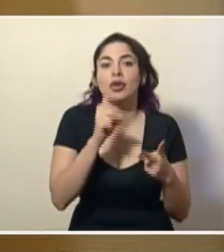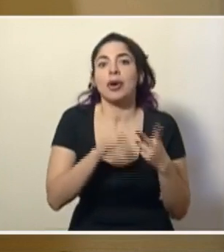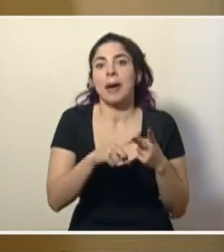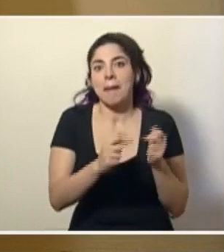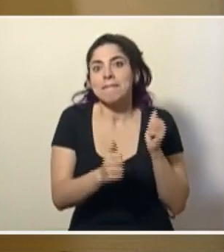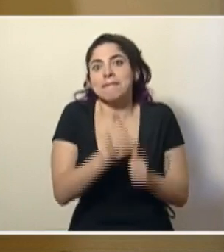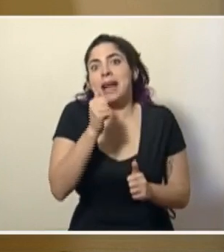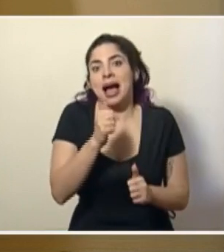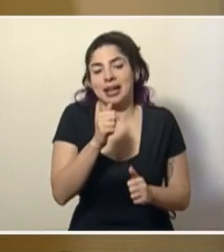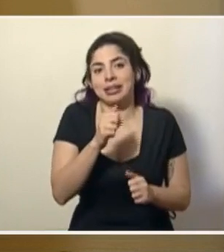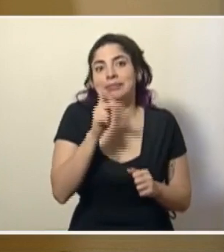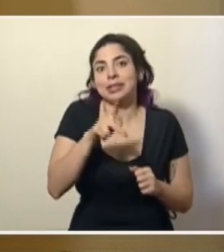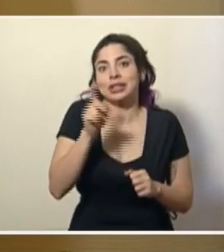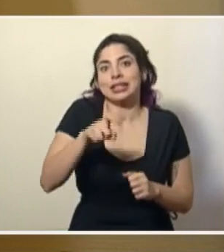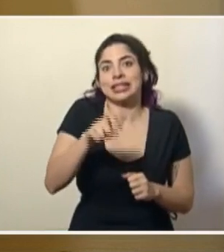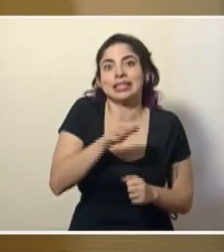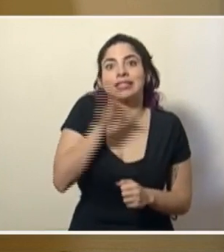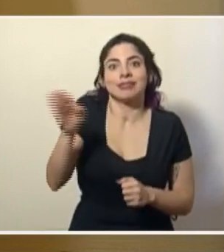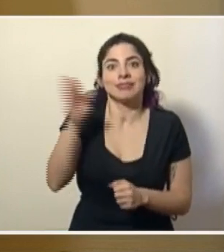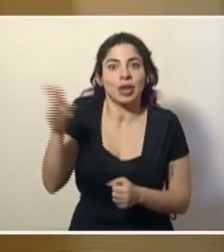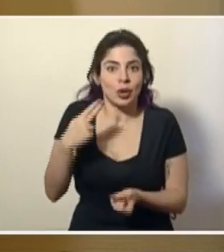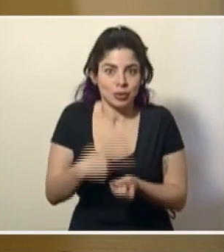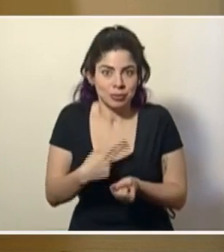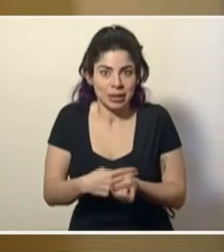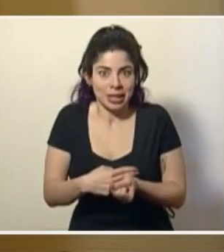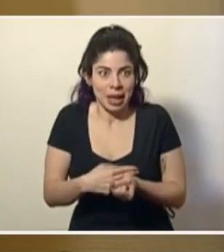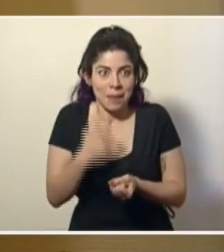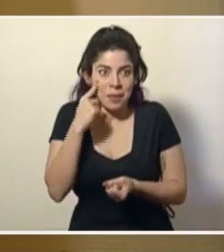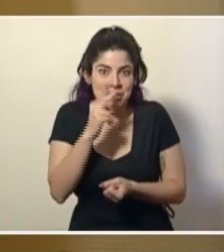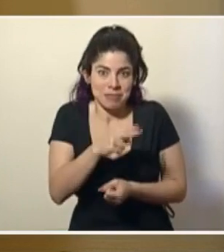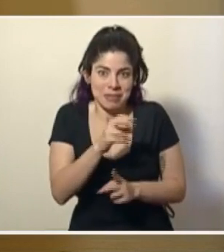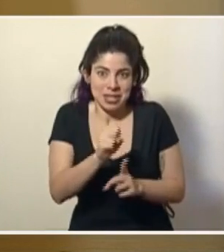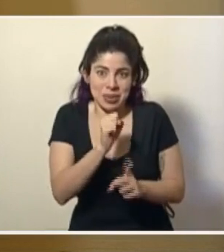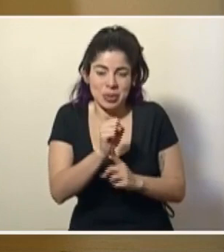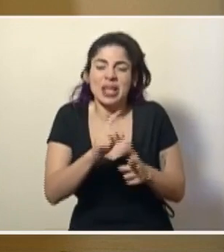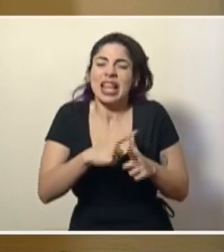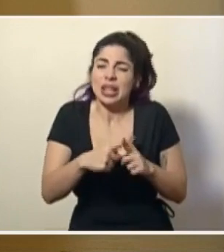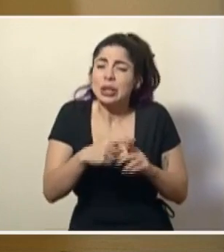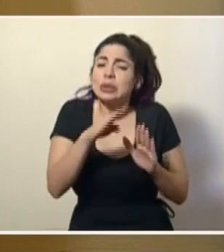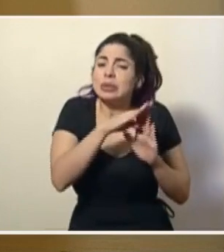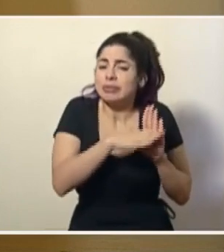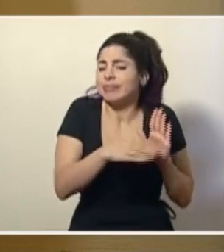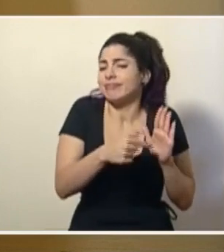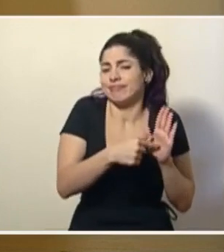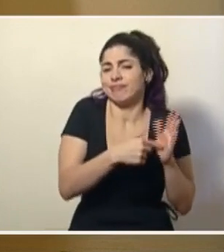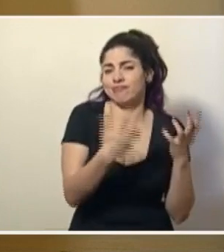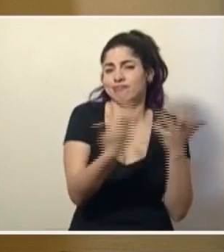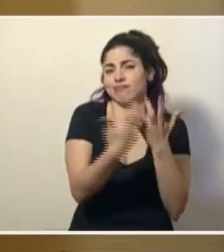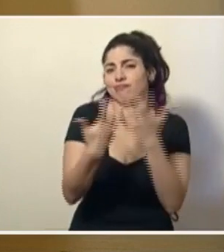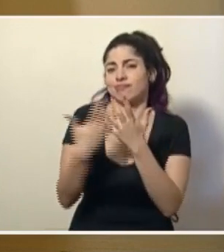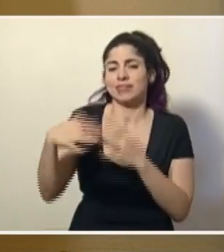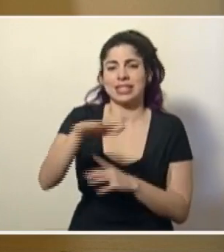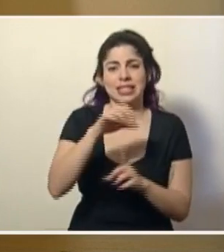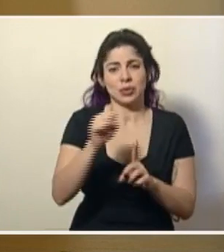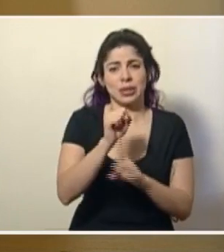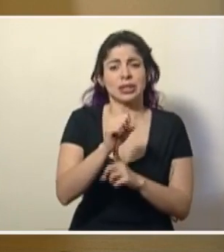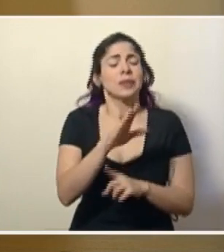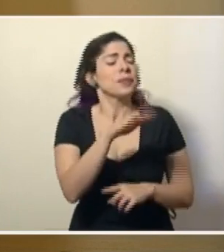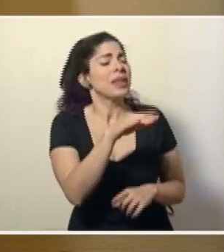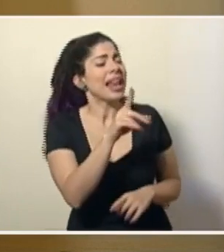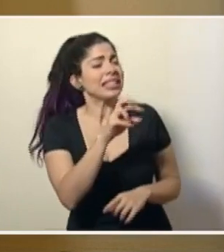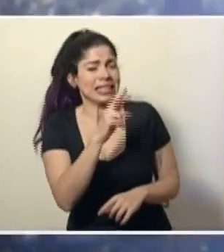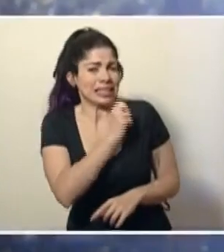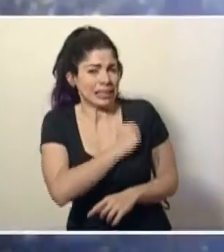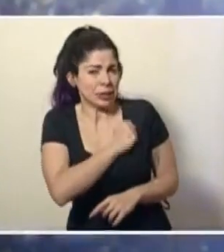ende mayor requerimiento de los servicios de salud por esta circunstancia. Entonces son medidas que están totalmente aparejadas. Don Alexander,